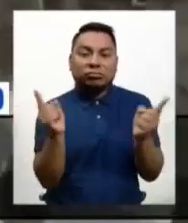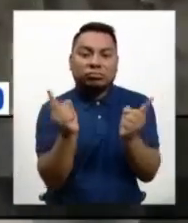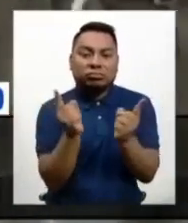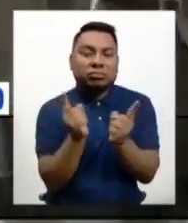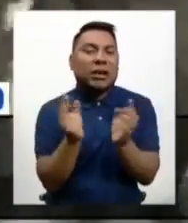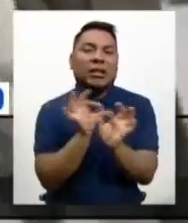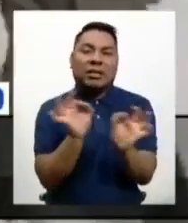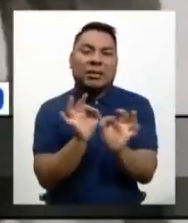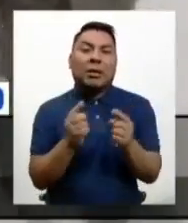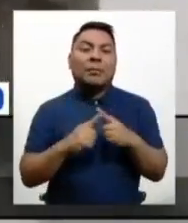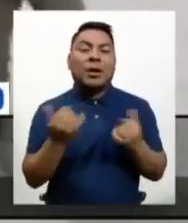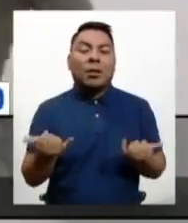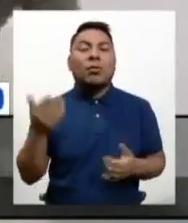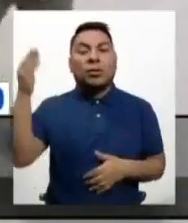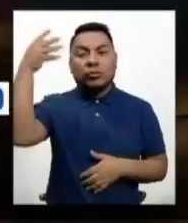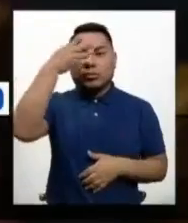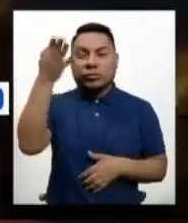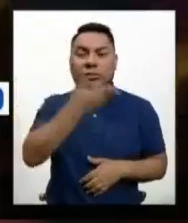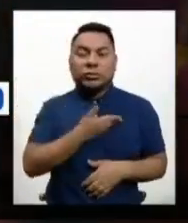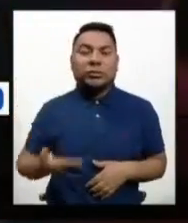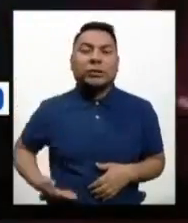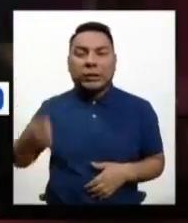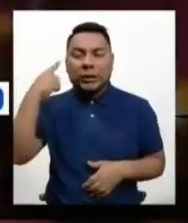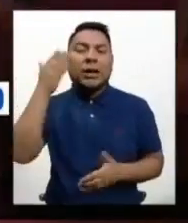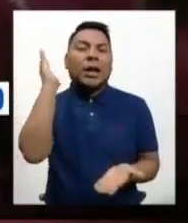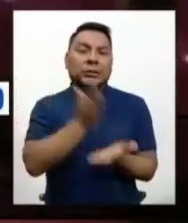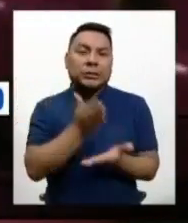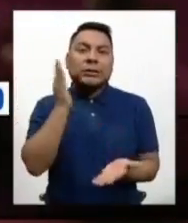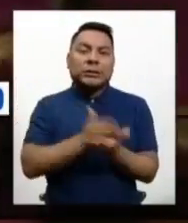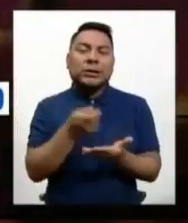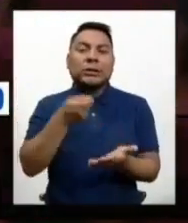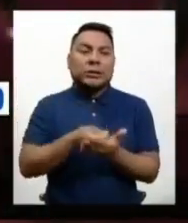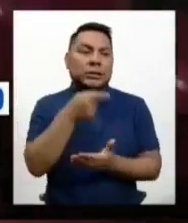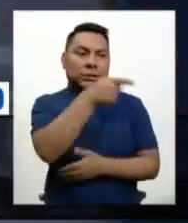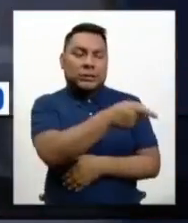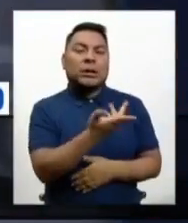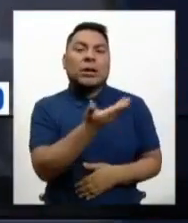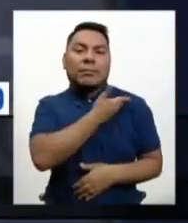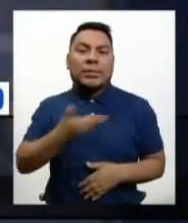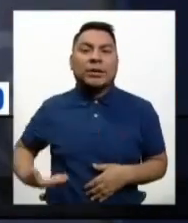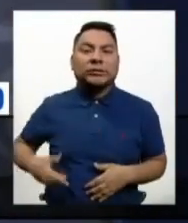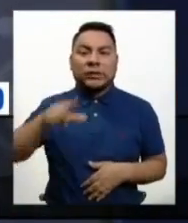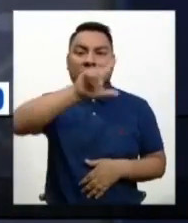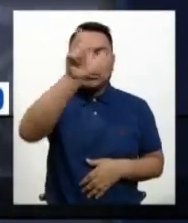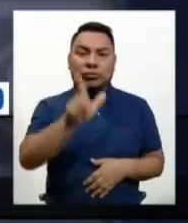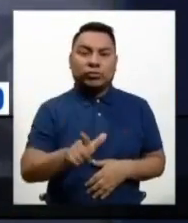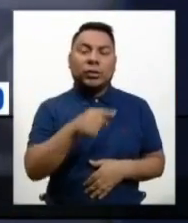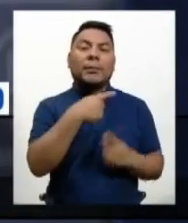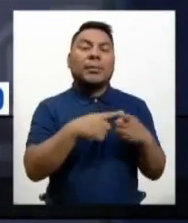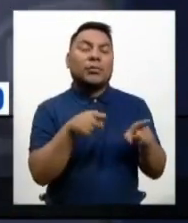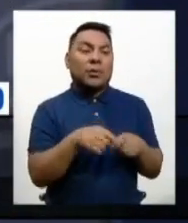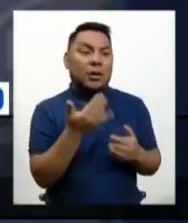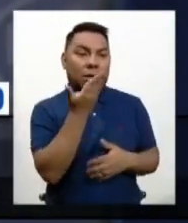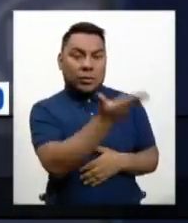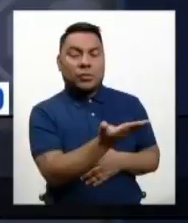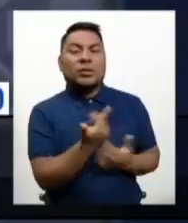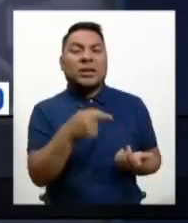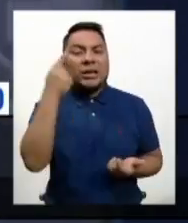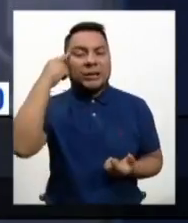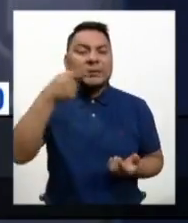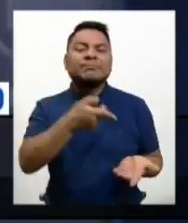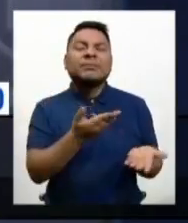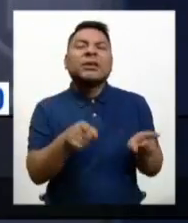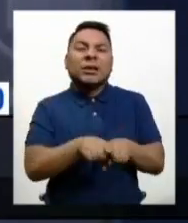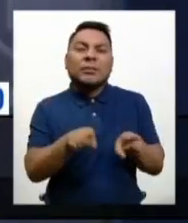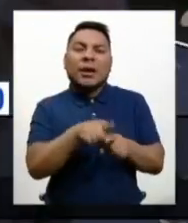medida, Washington podrá fijar nuevas sanciones económicas y aislar al régimen de Kim Jong-un. Para el secretario de Estado Rex Tillerson, esta designación